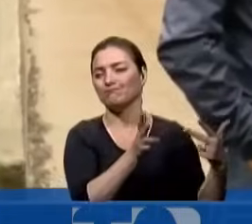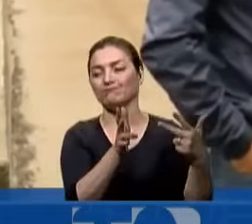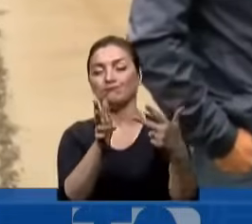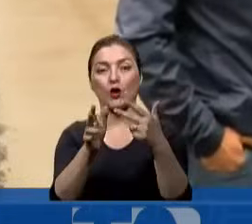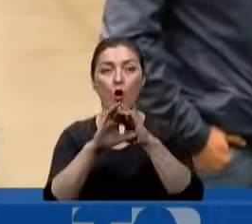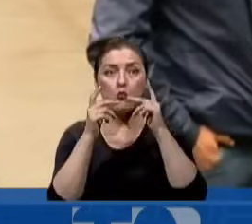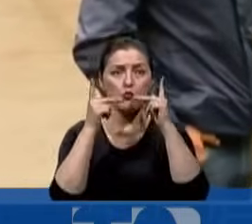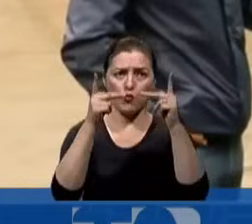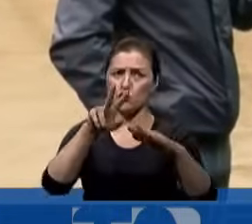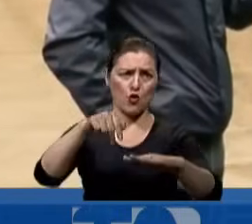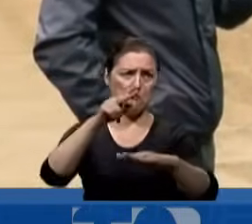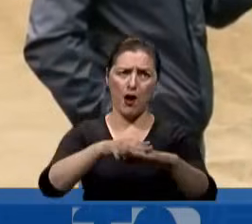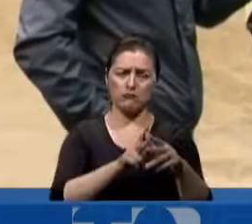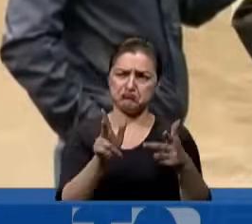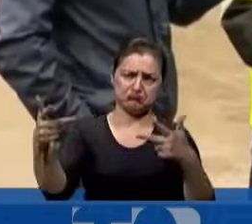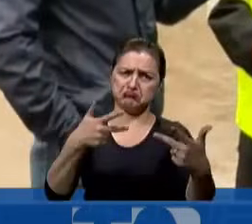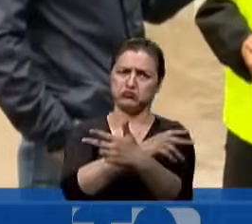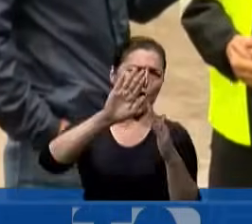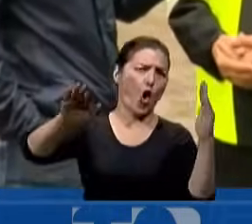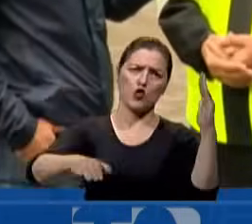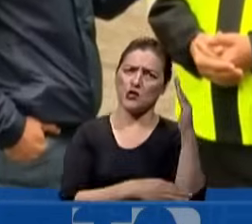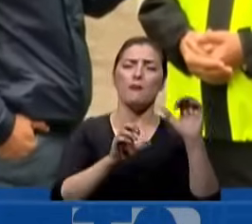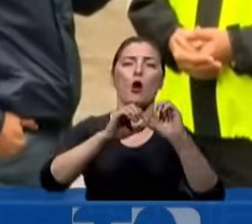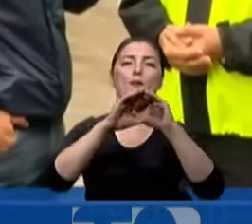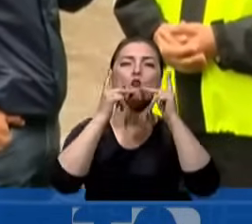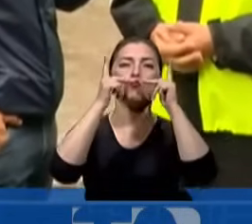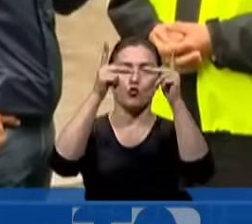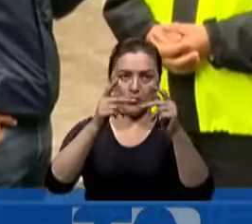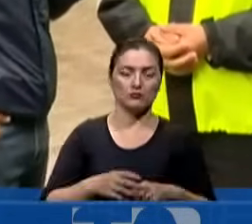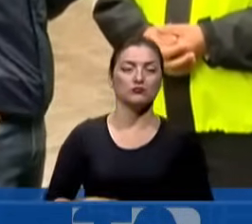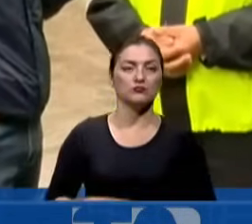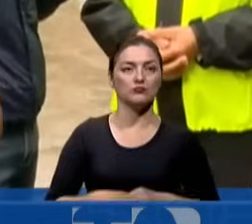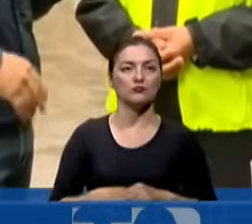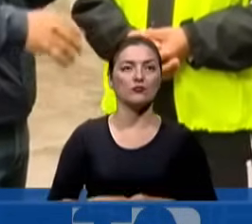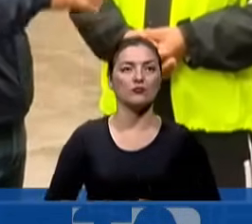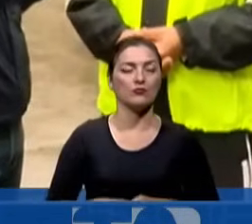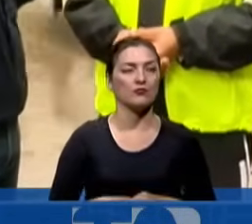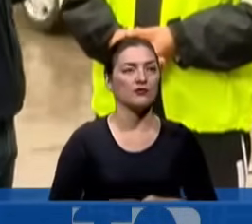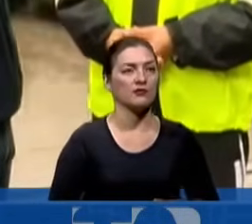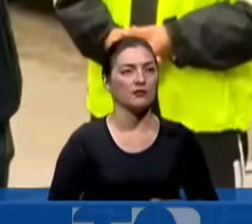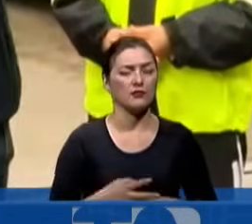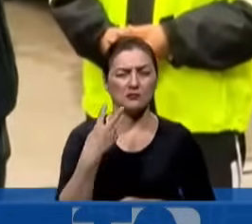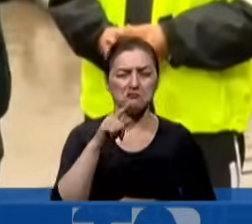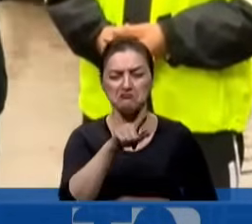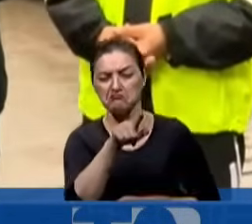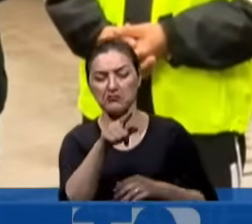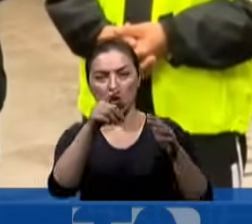público está circulando de manera normal por la avenida Conquistadores. ¿Quizás se han registrado más deslizamientos de tierra en esta misma zona